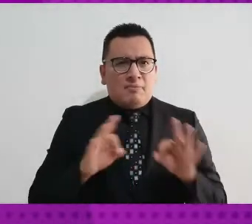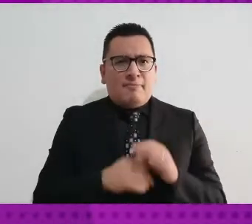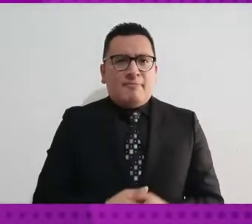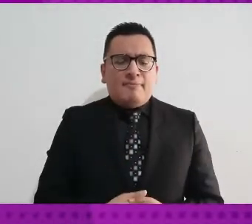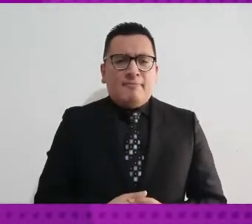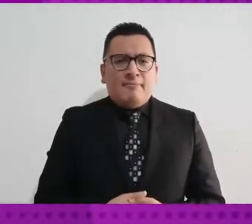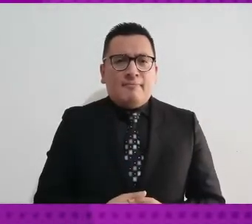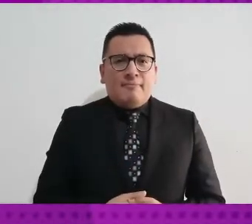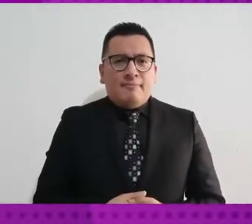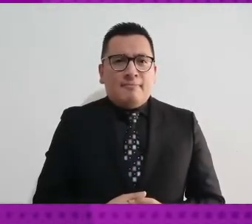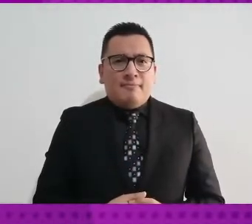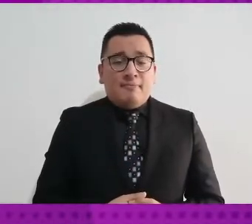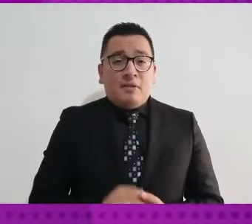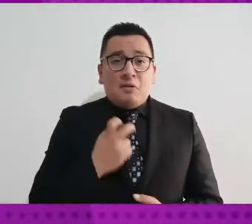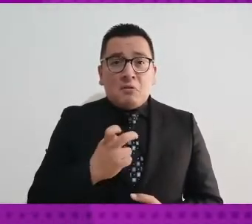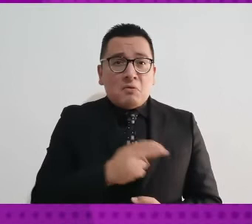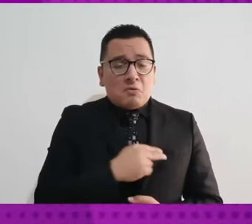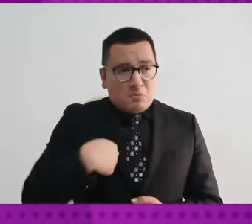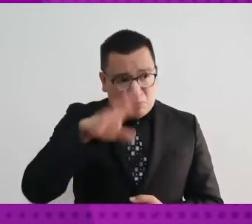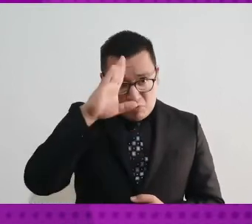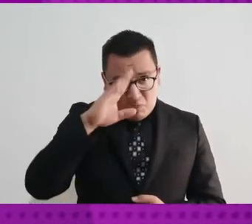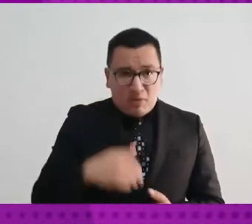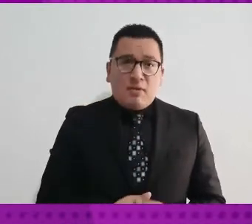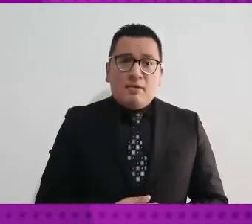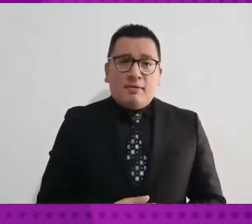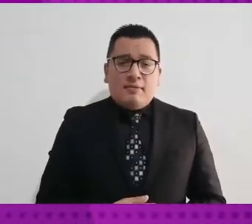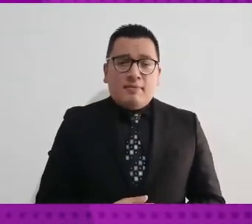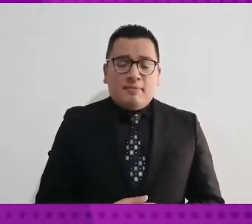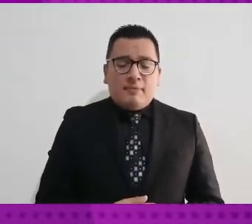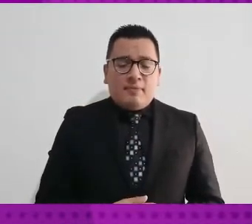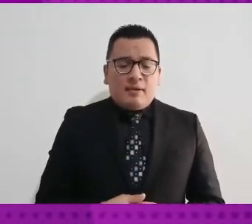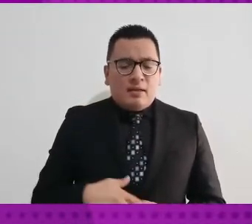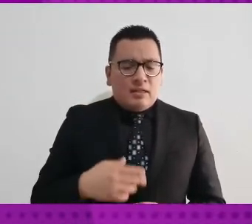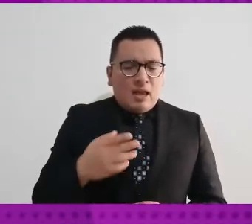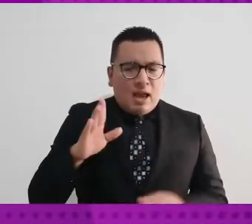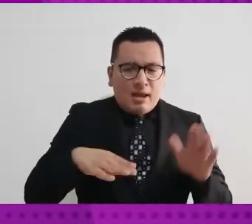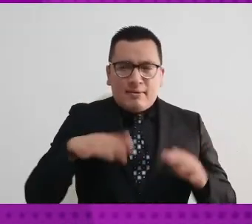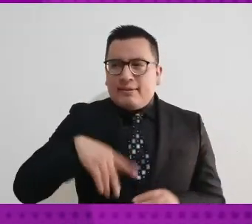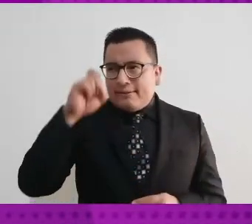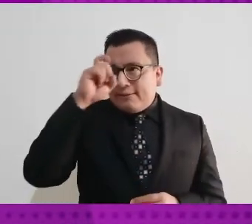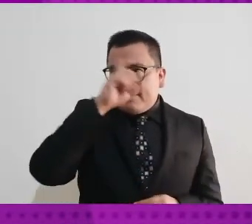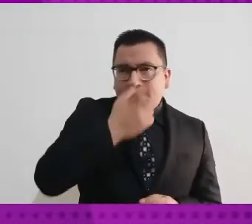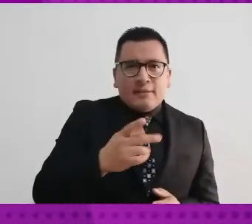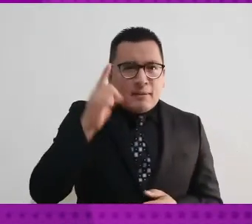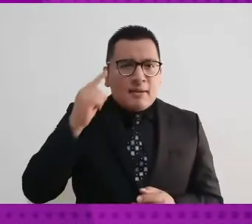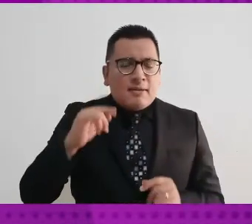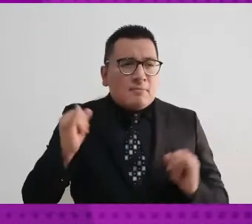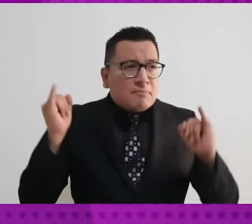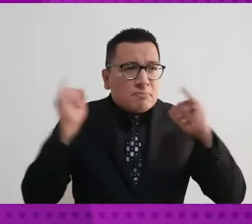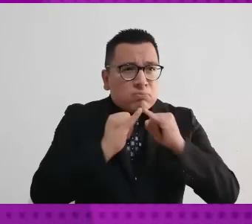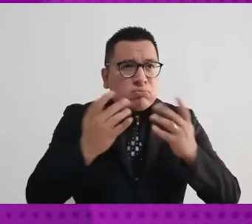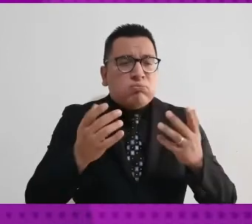historia de México, ¿no? En fin, esta reflexión de lo que nos ha costado tener instituciones, procesos